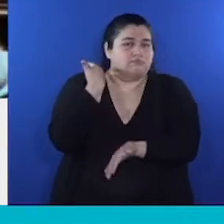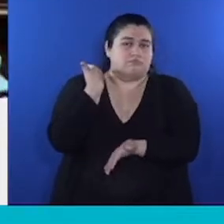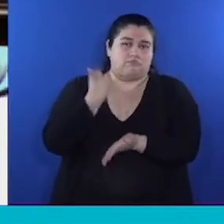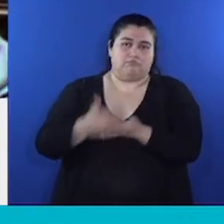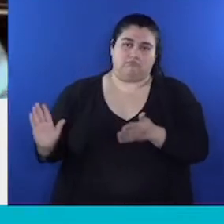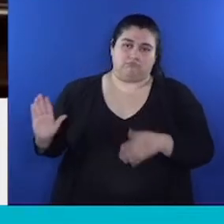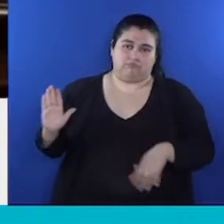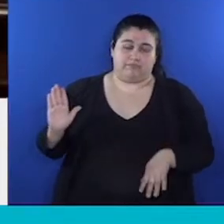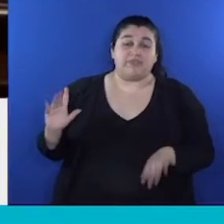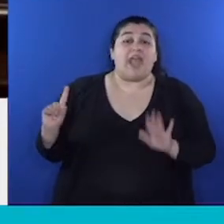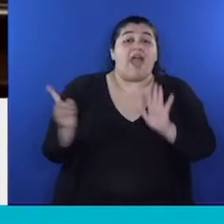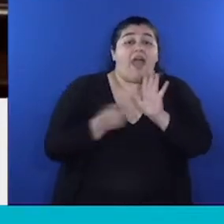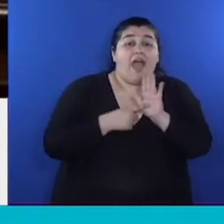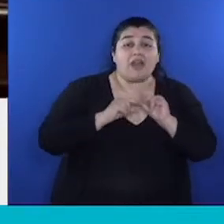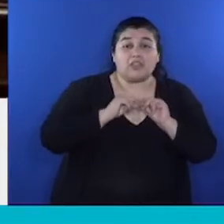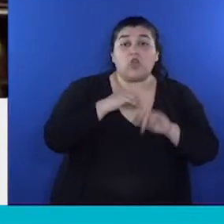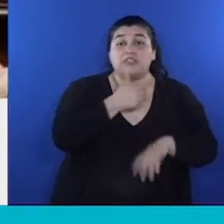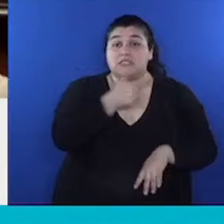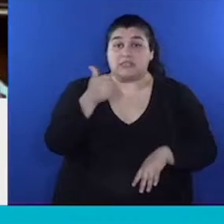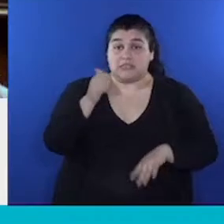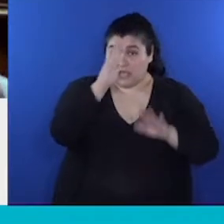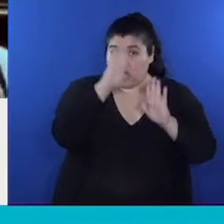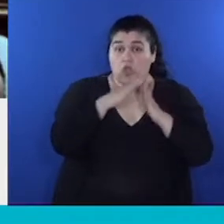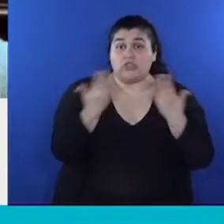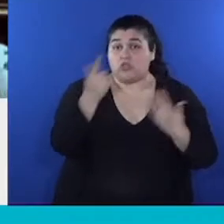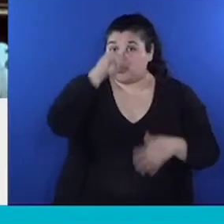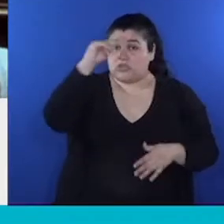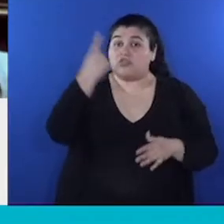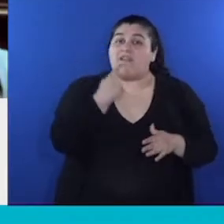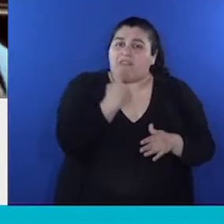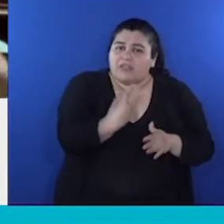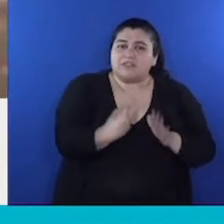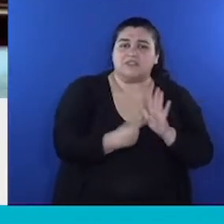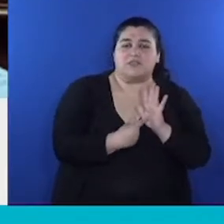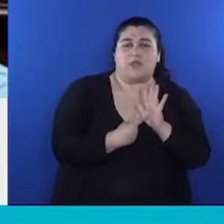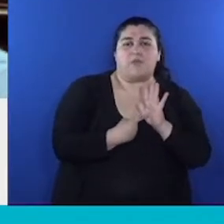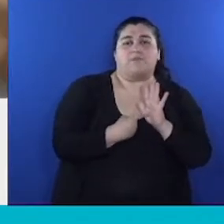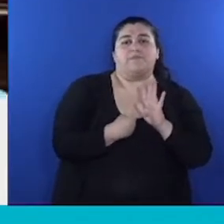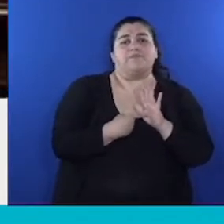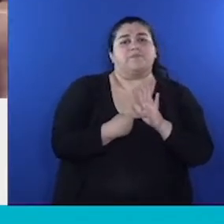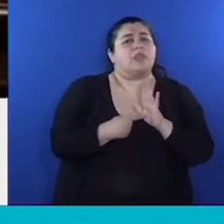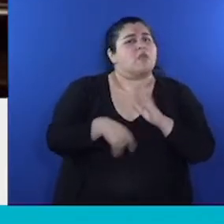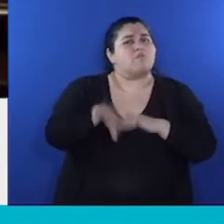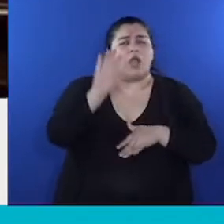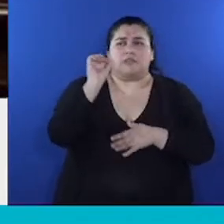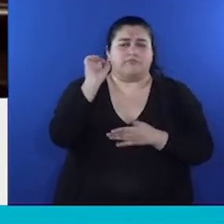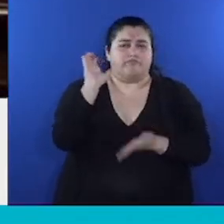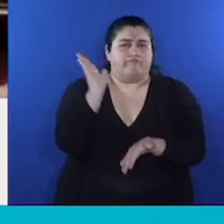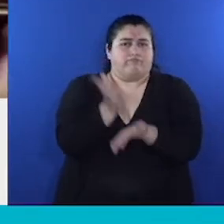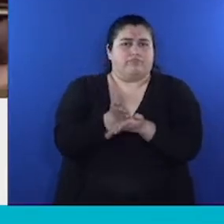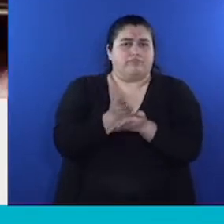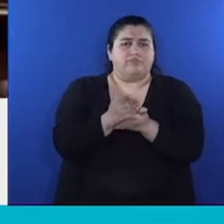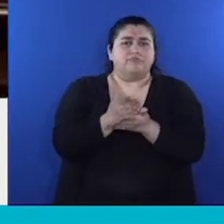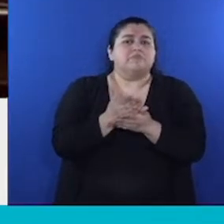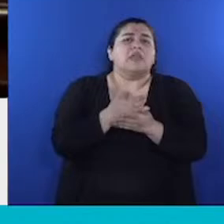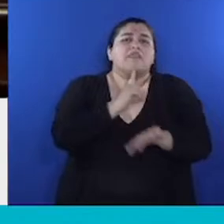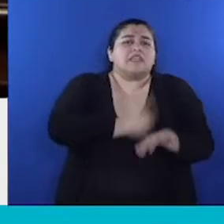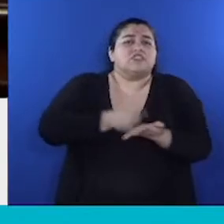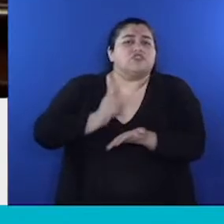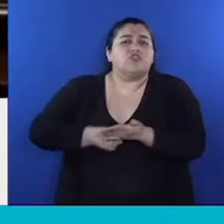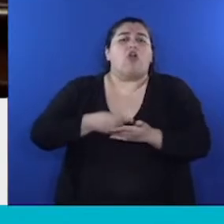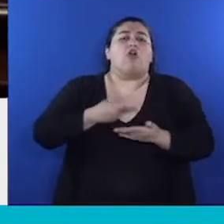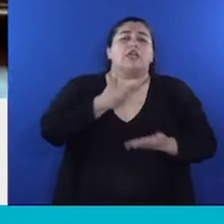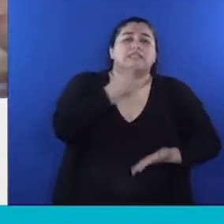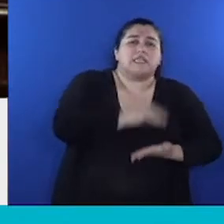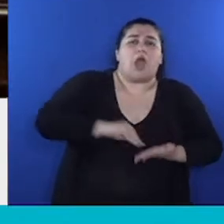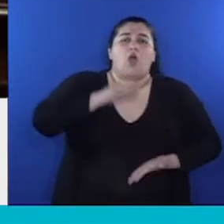El artículo 66 de nuestra Constitución Nacional establece una de las potestades más importantes que tienen las cámaras, dos de las potestades más importantes